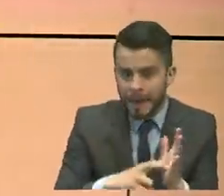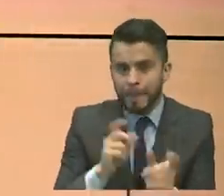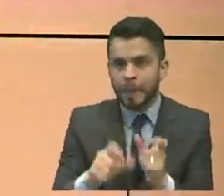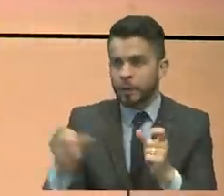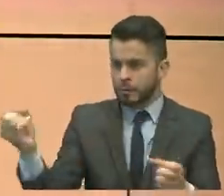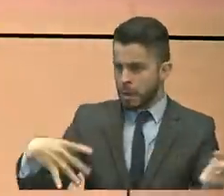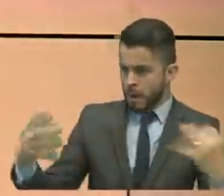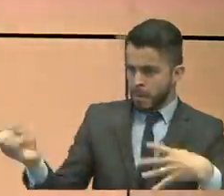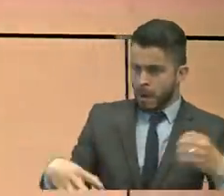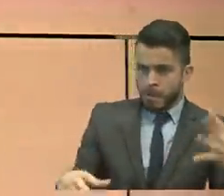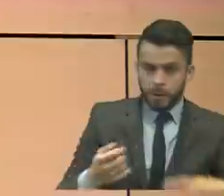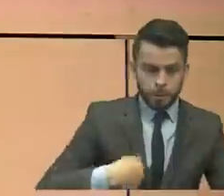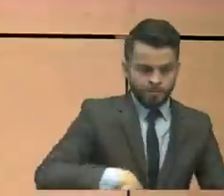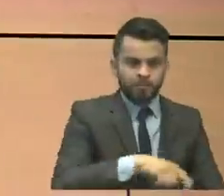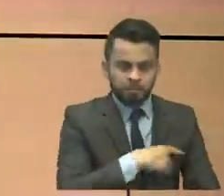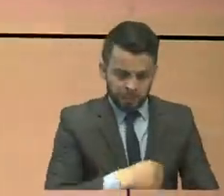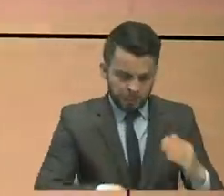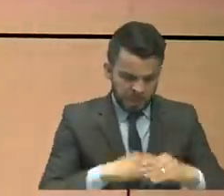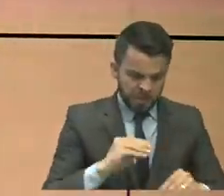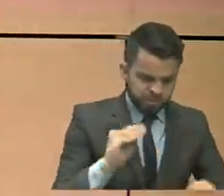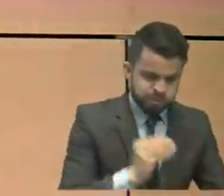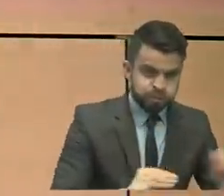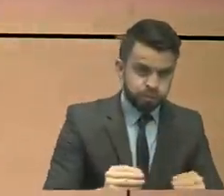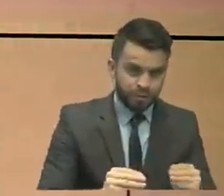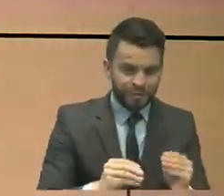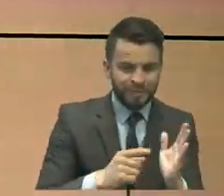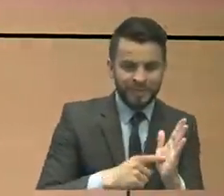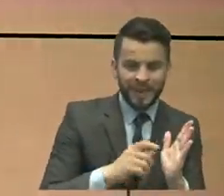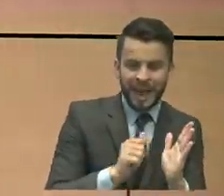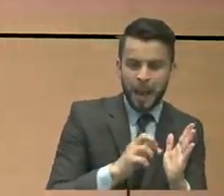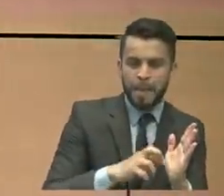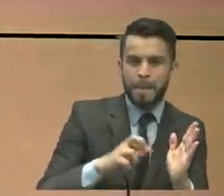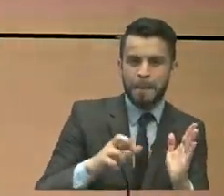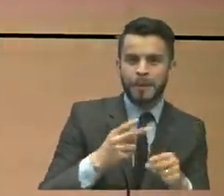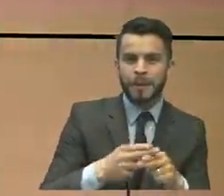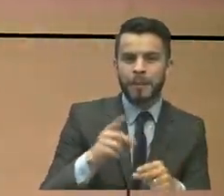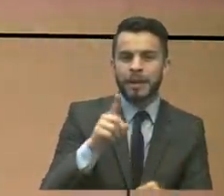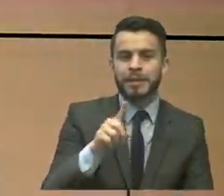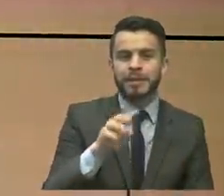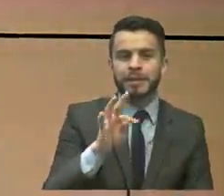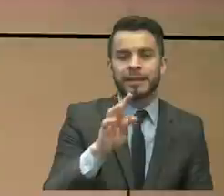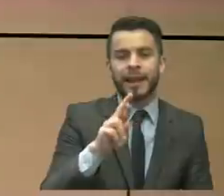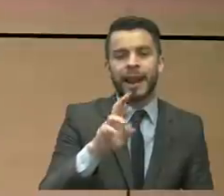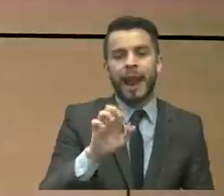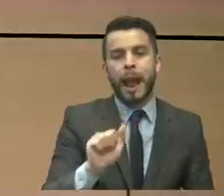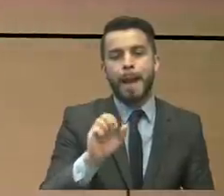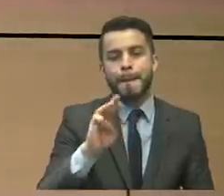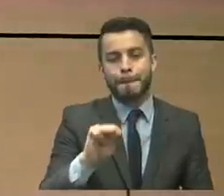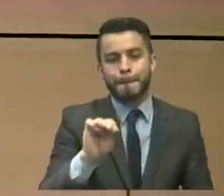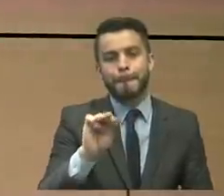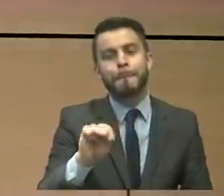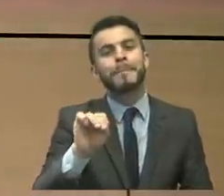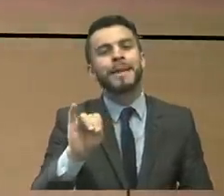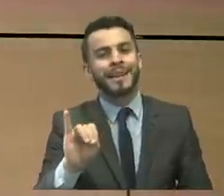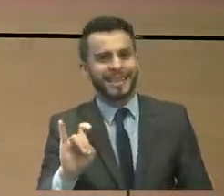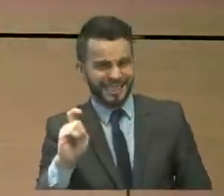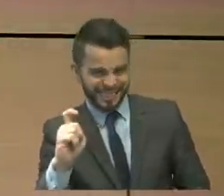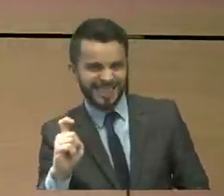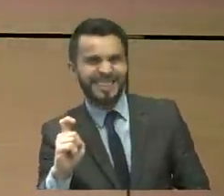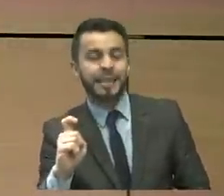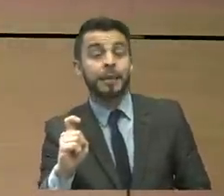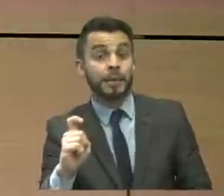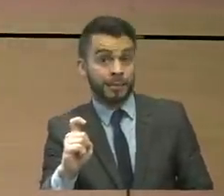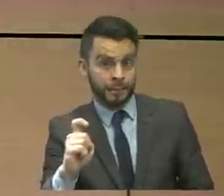herramienta de diseño como StreetMix y los demás co-creando a partir de foros, seminarios, Facebook